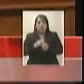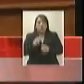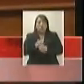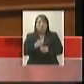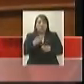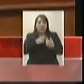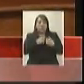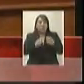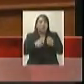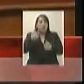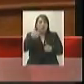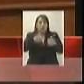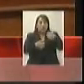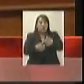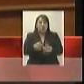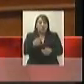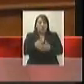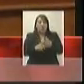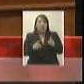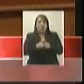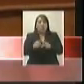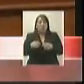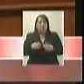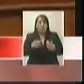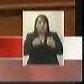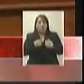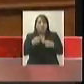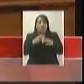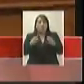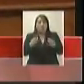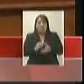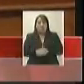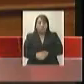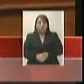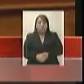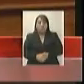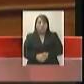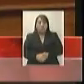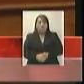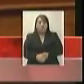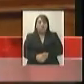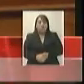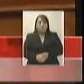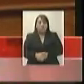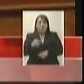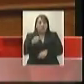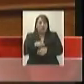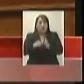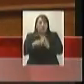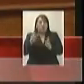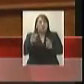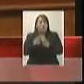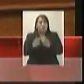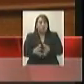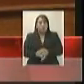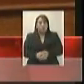de representación que también nos encarga la población a la hora de elegirnos